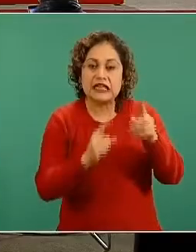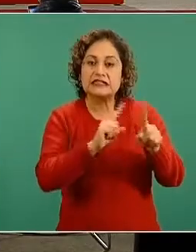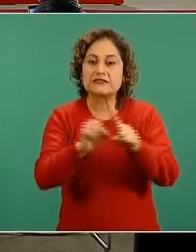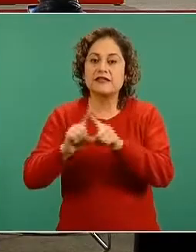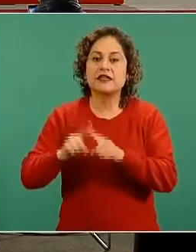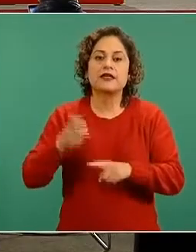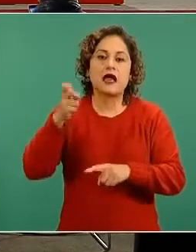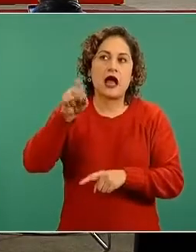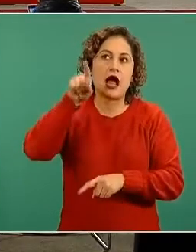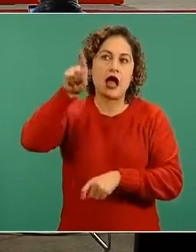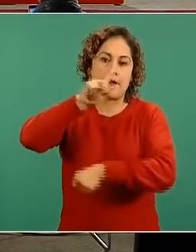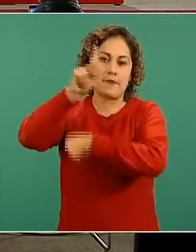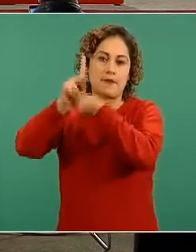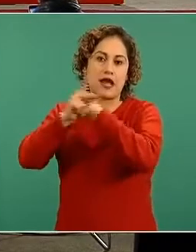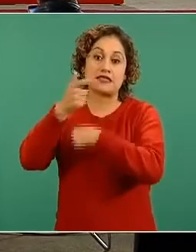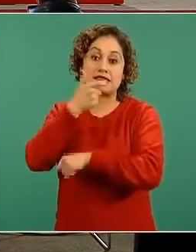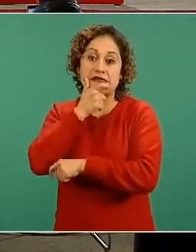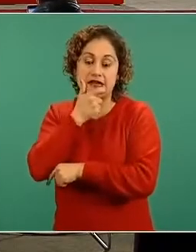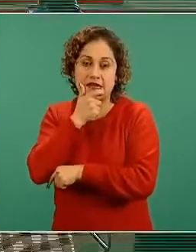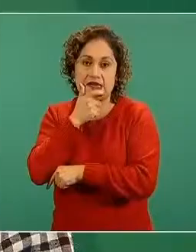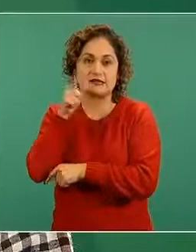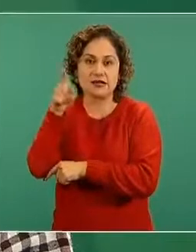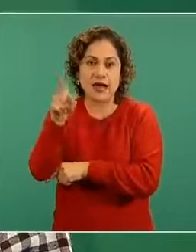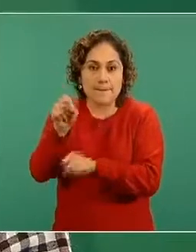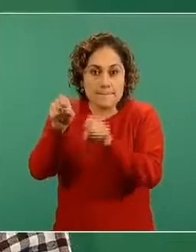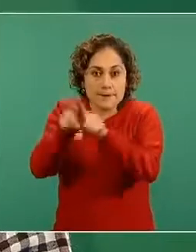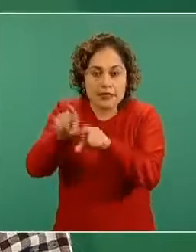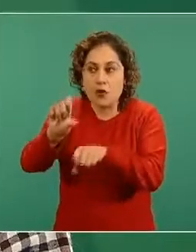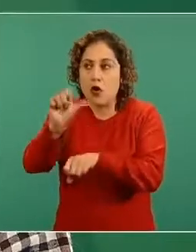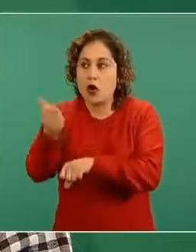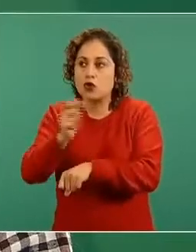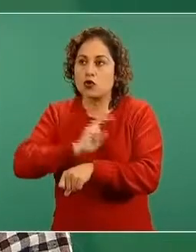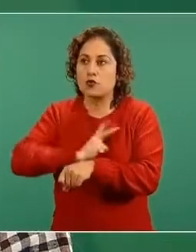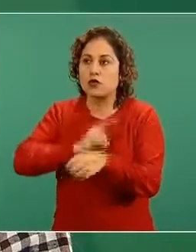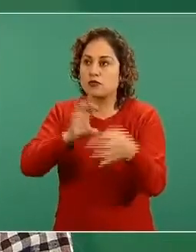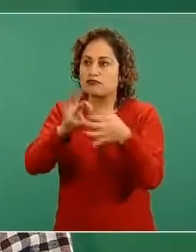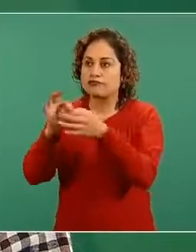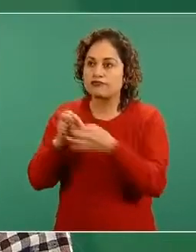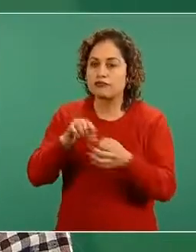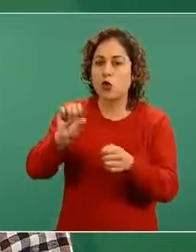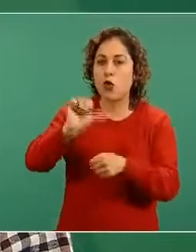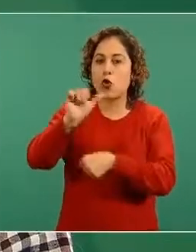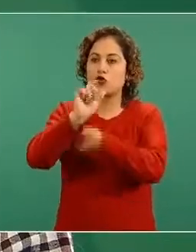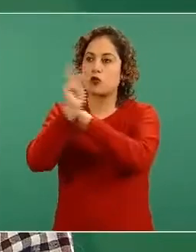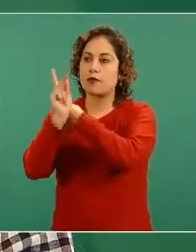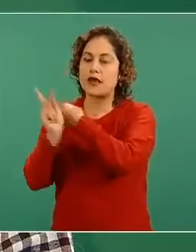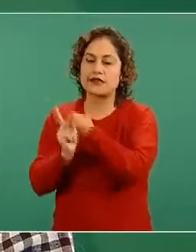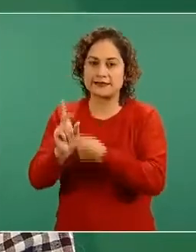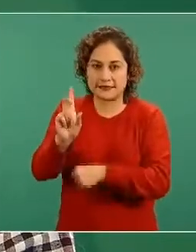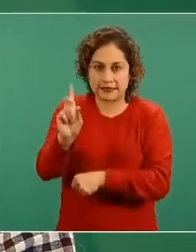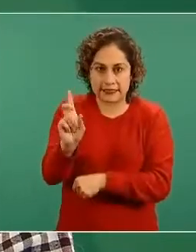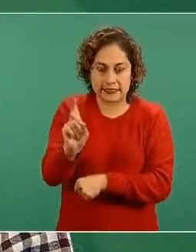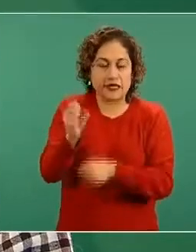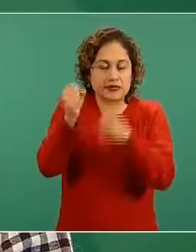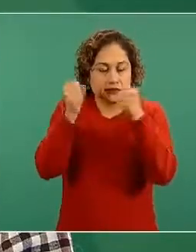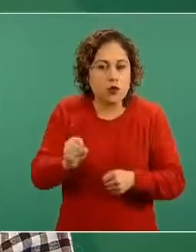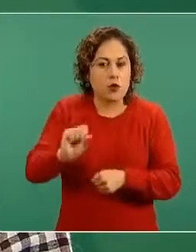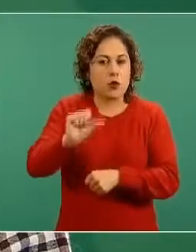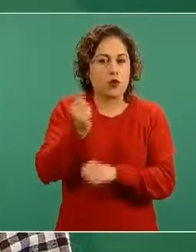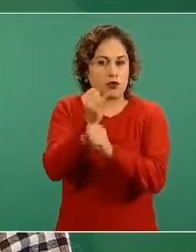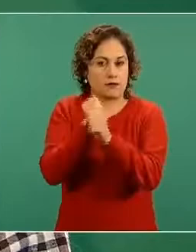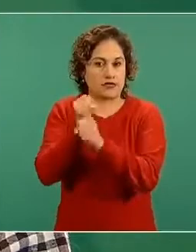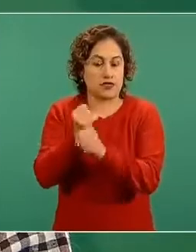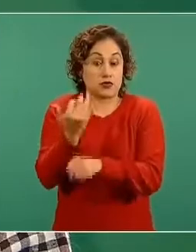Ya se han identificado cerca de 30 países, se habla de que posiblemente pronto se documentará en 50 y seguirá